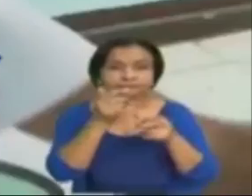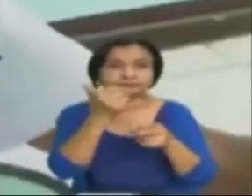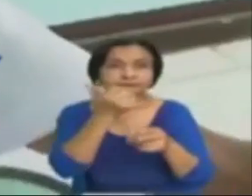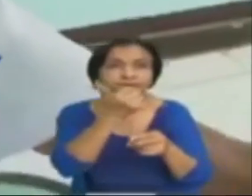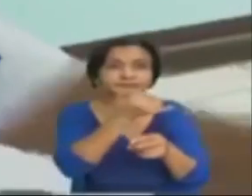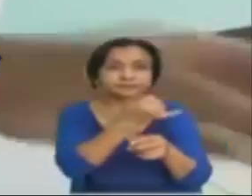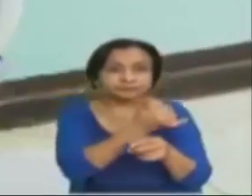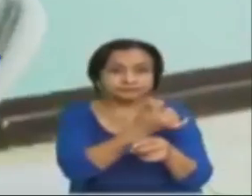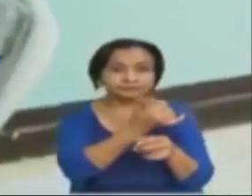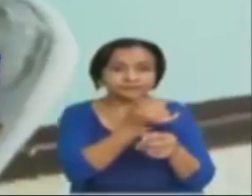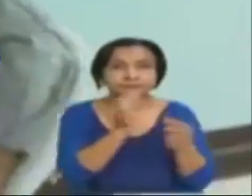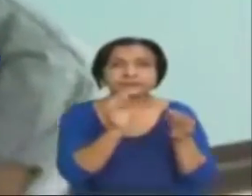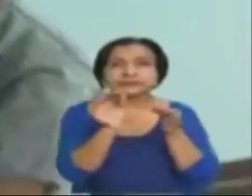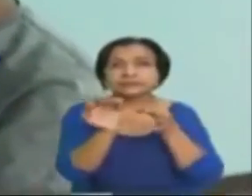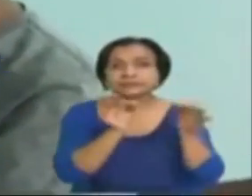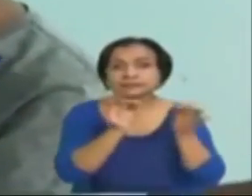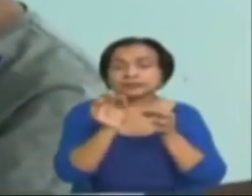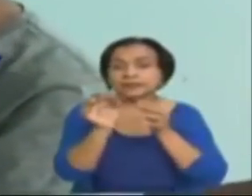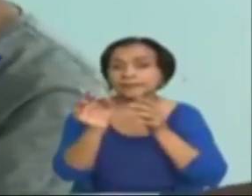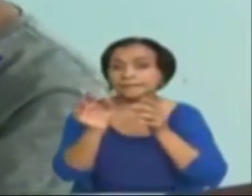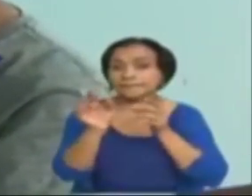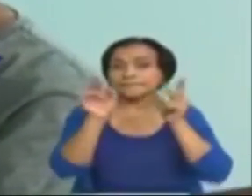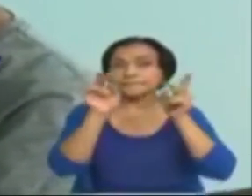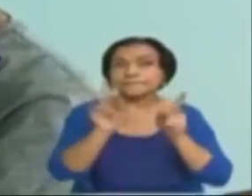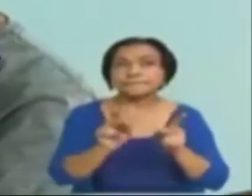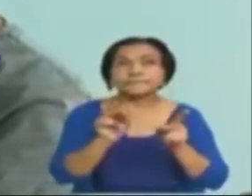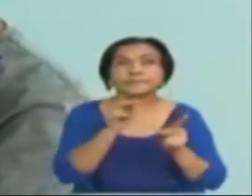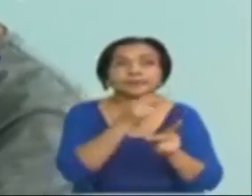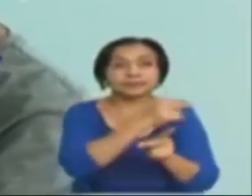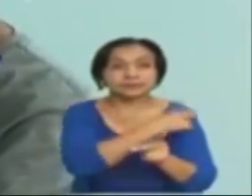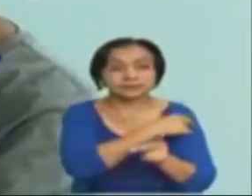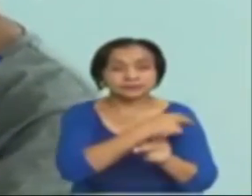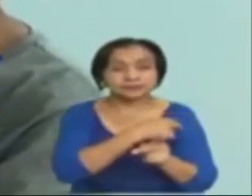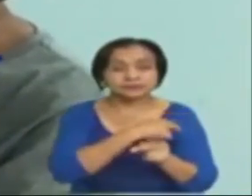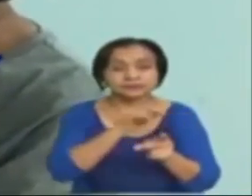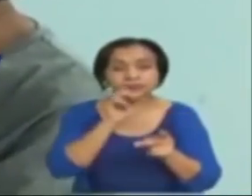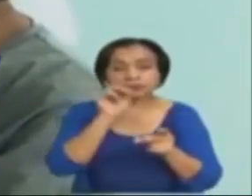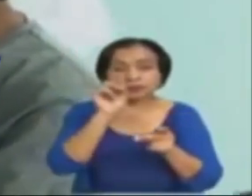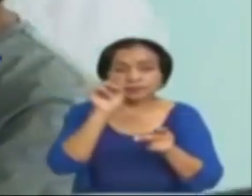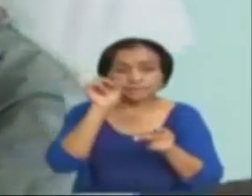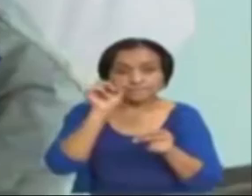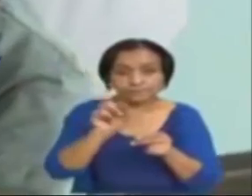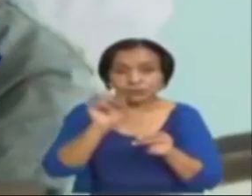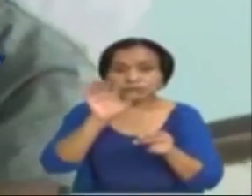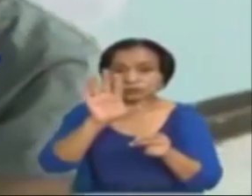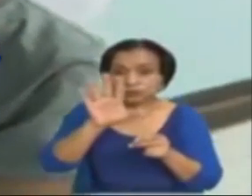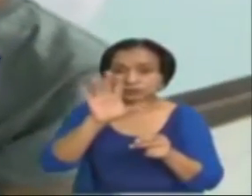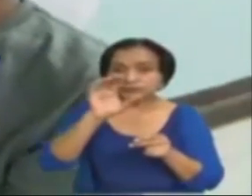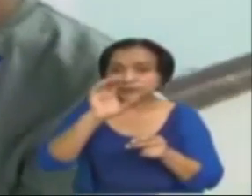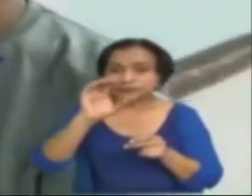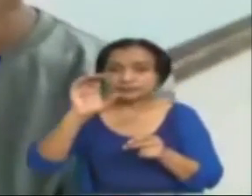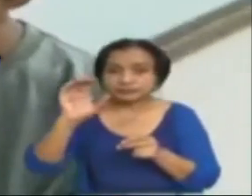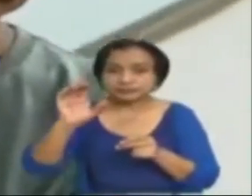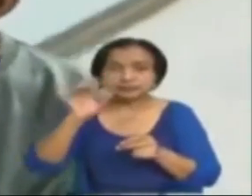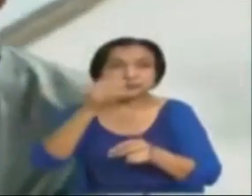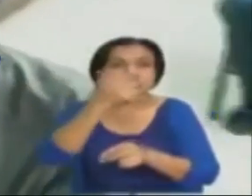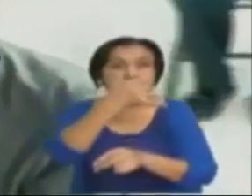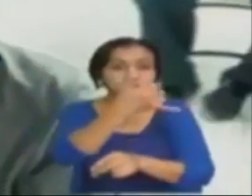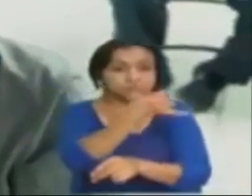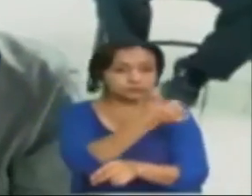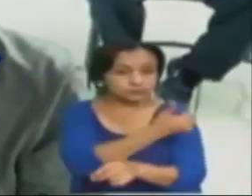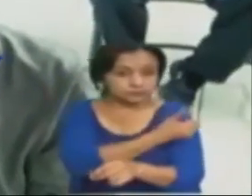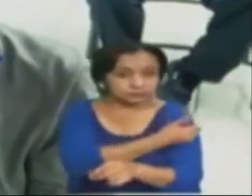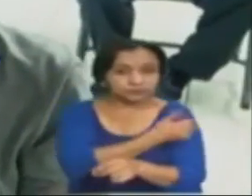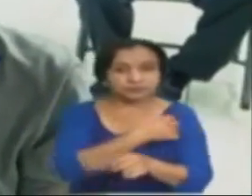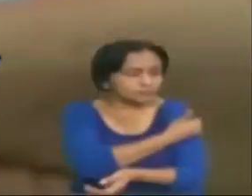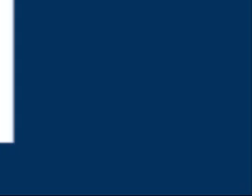la vacuna AstraZeneca. Que nos permite avanzar aquí en Managua. Vamos a estar mañana en el Lenín, en